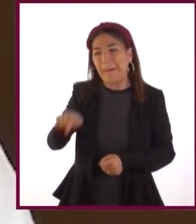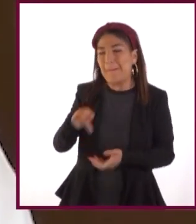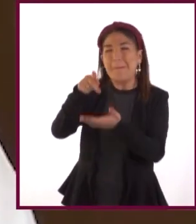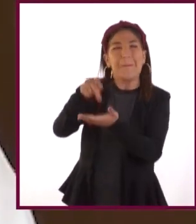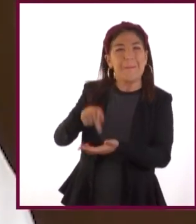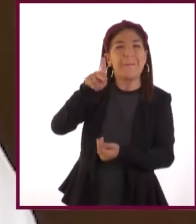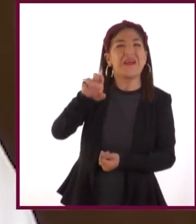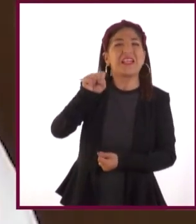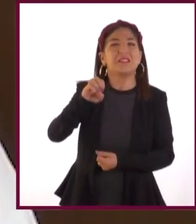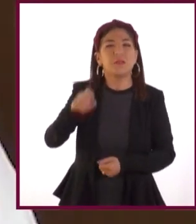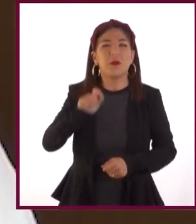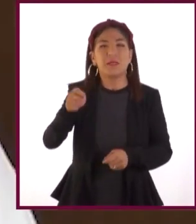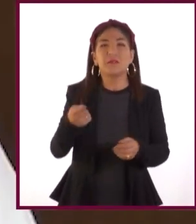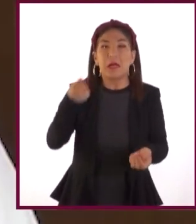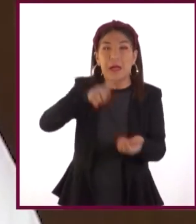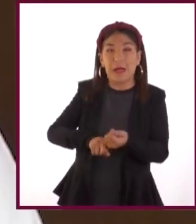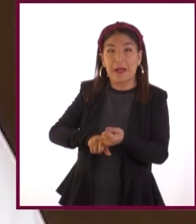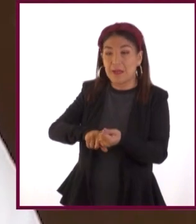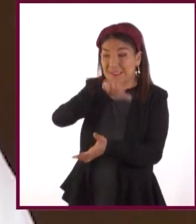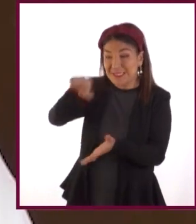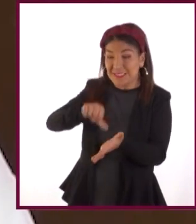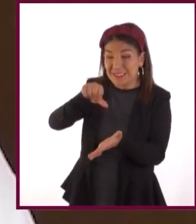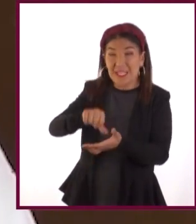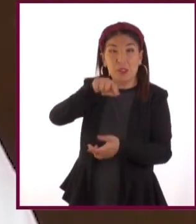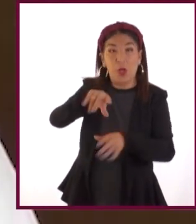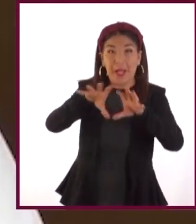prácticos, nosotros eliminamos esas